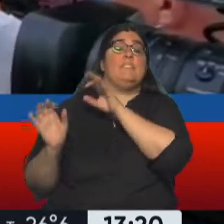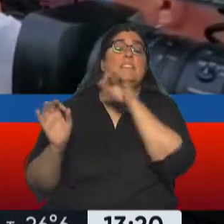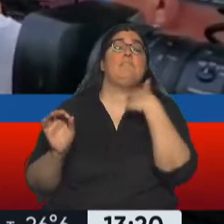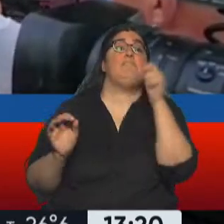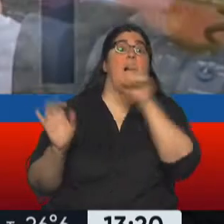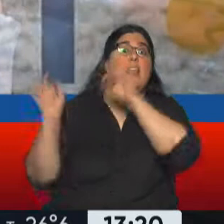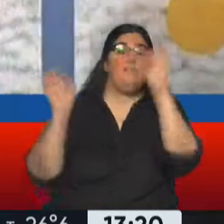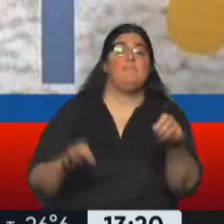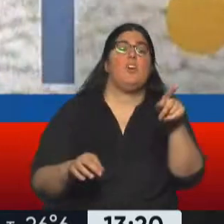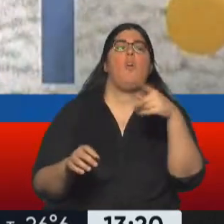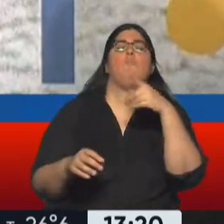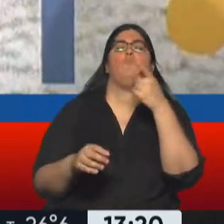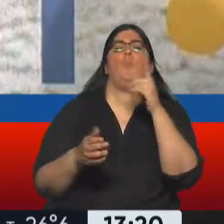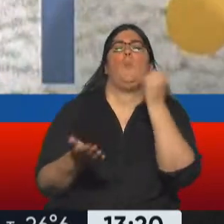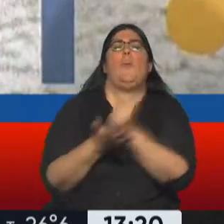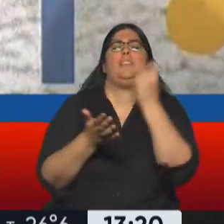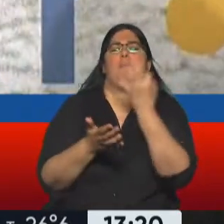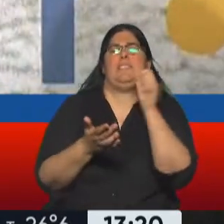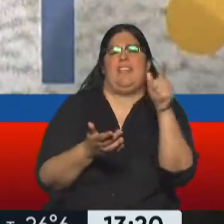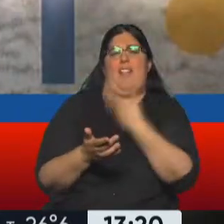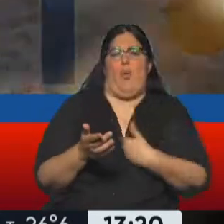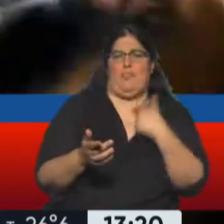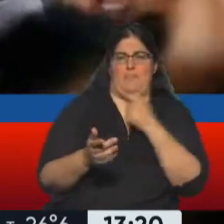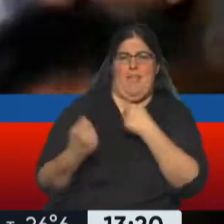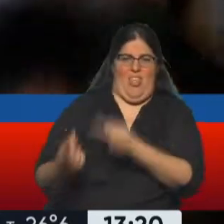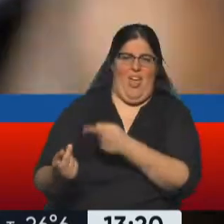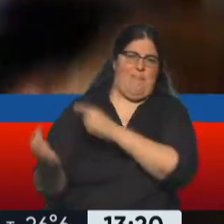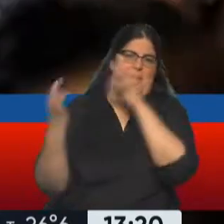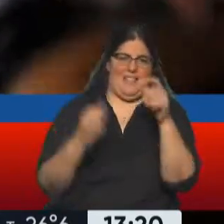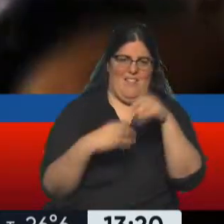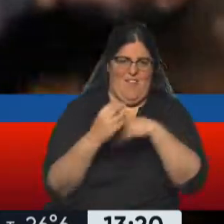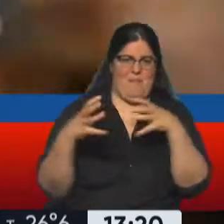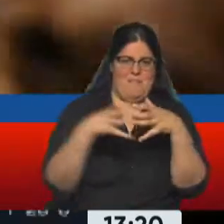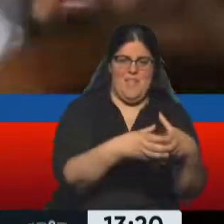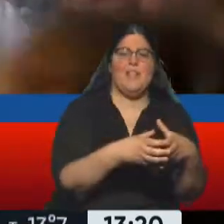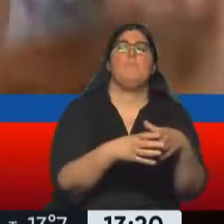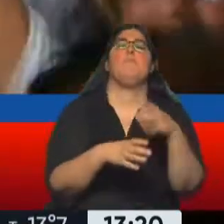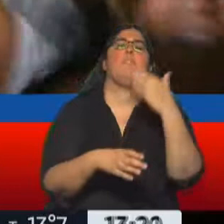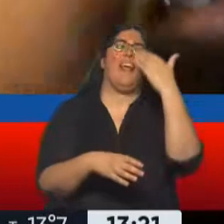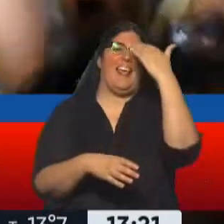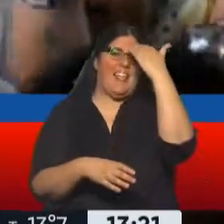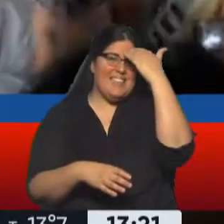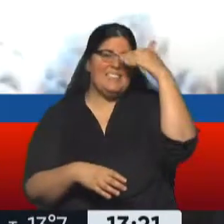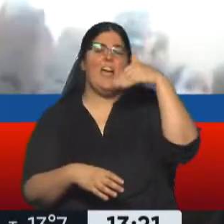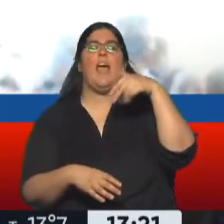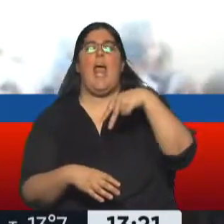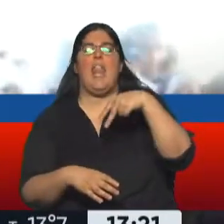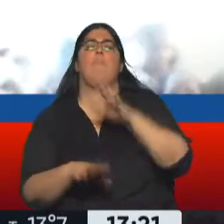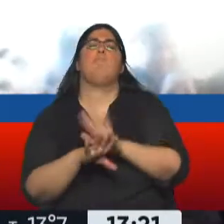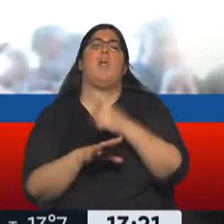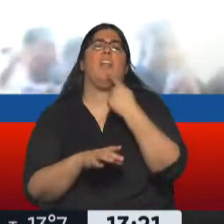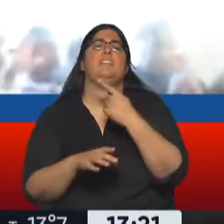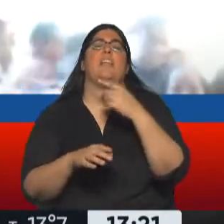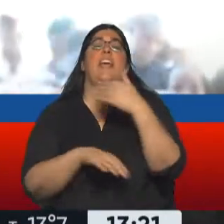visa especial otorgada por el gobierno de Pedro Sánchez. La consigna del 15N era salir pacíficamente a las calles de las